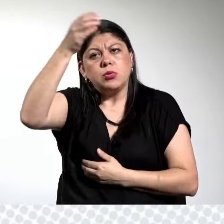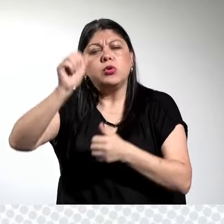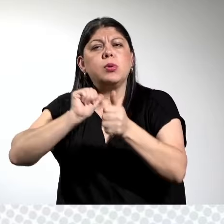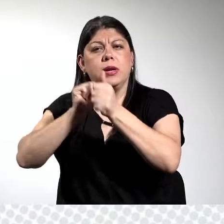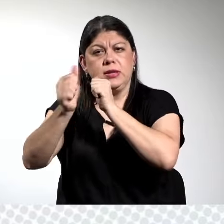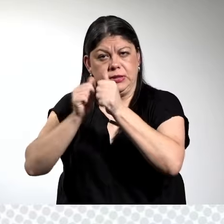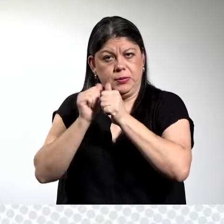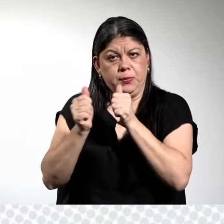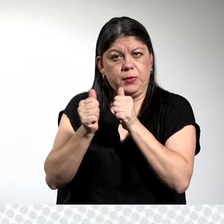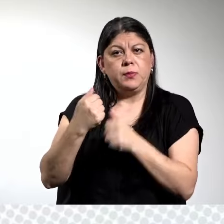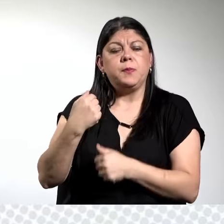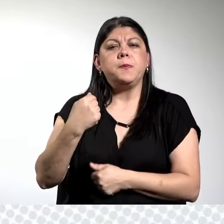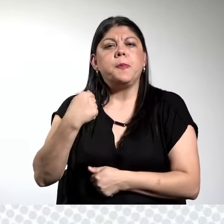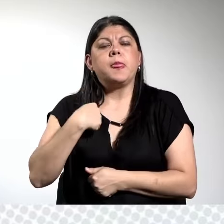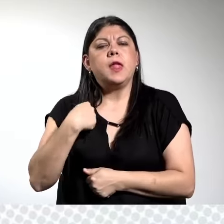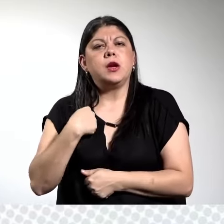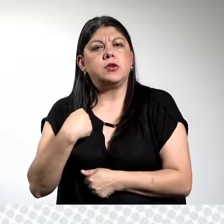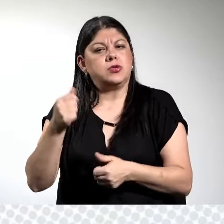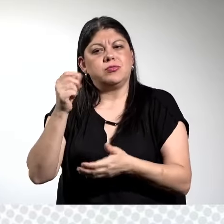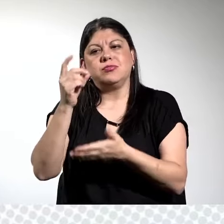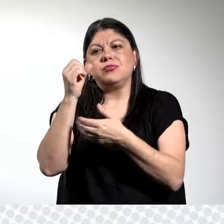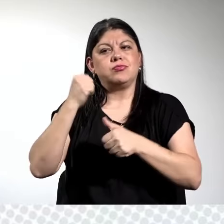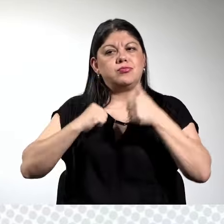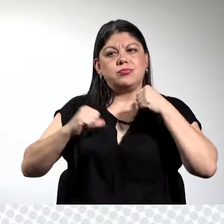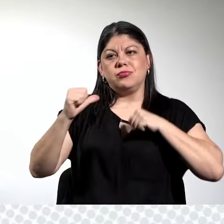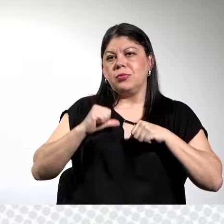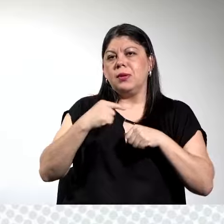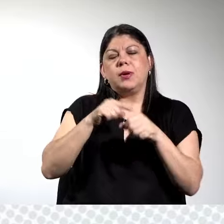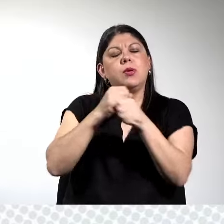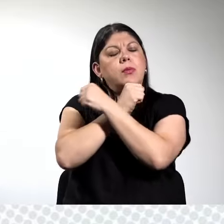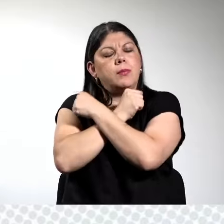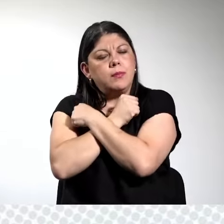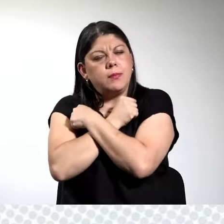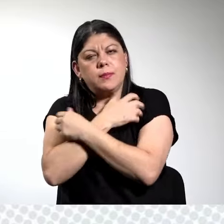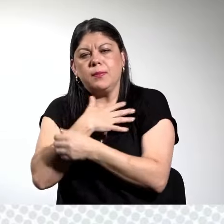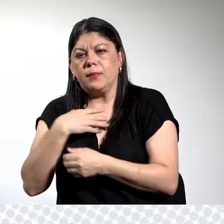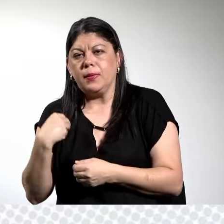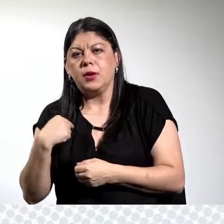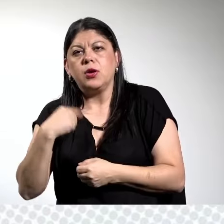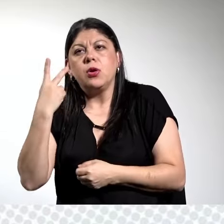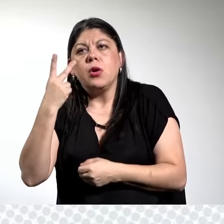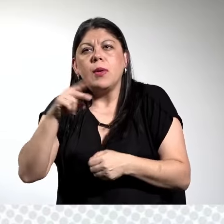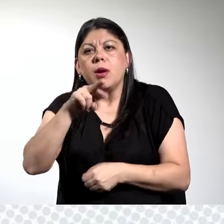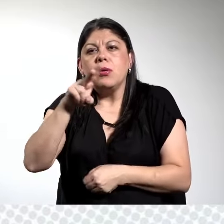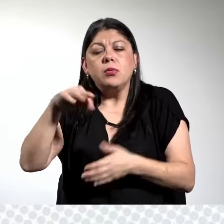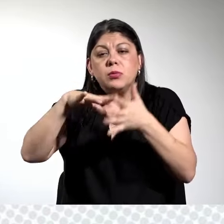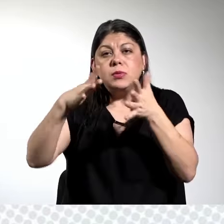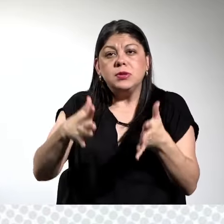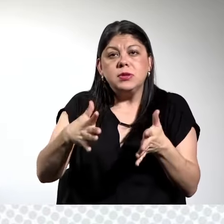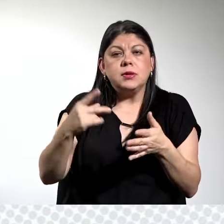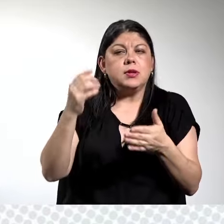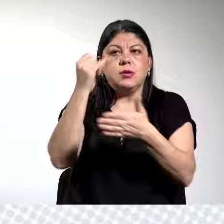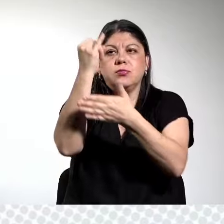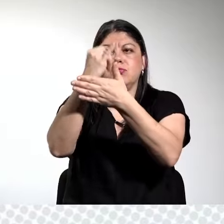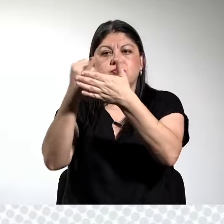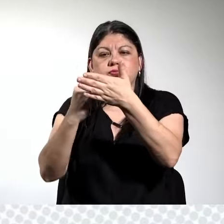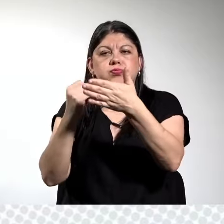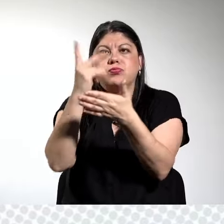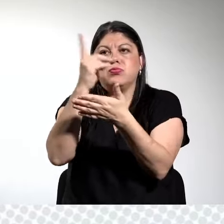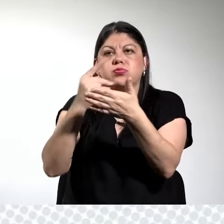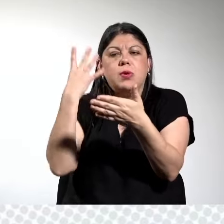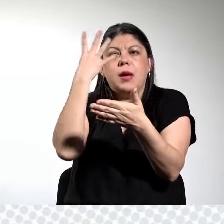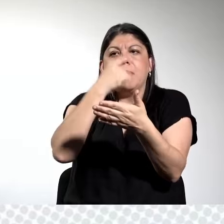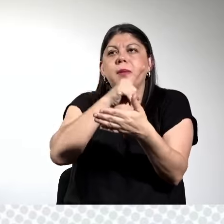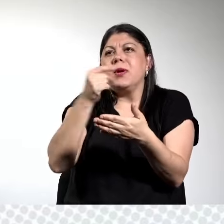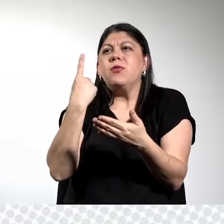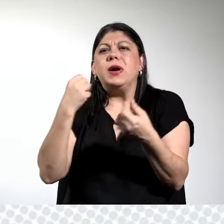deportivos. Yo no soy nada artista, pero amo el arte y yo veo a la cantidad de mis estudiantes las bellezas que hacen y no tienen el